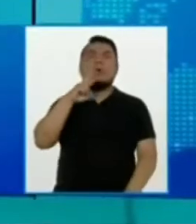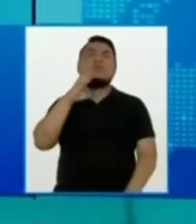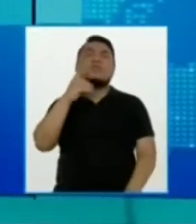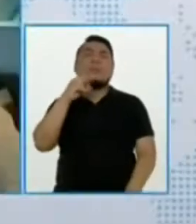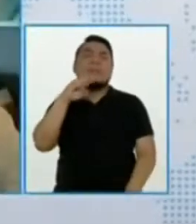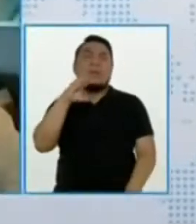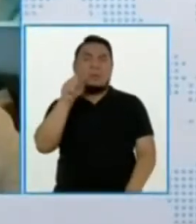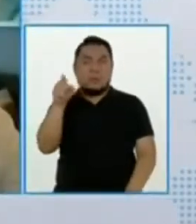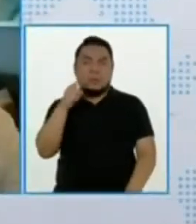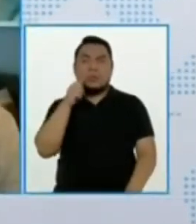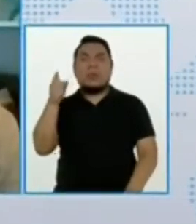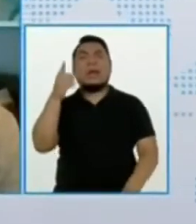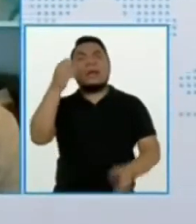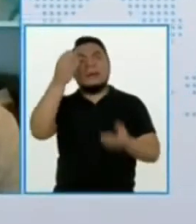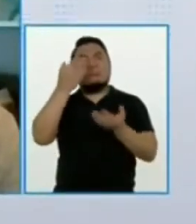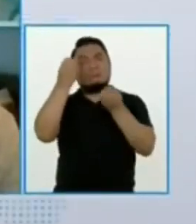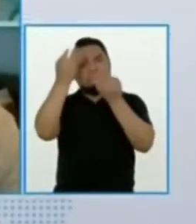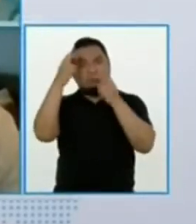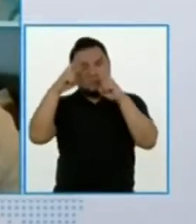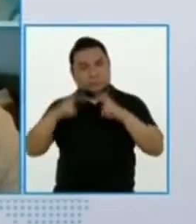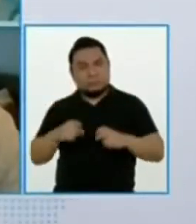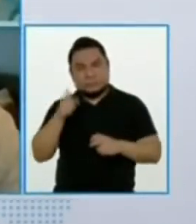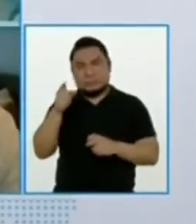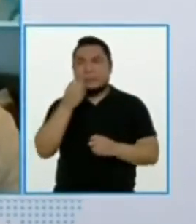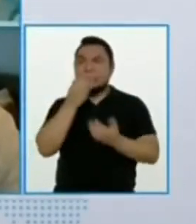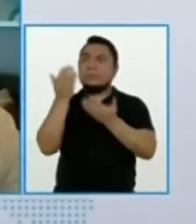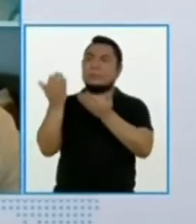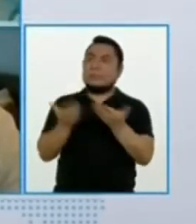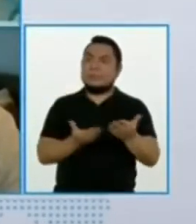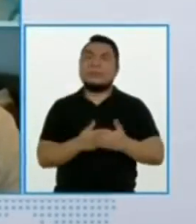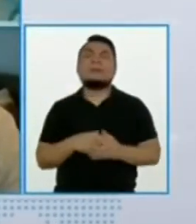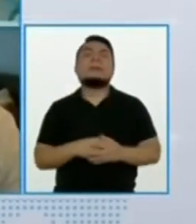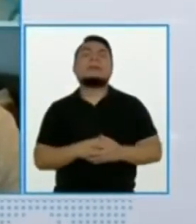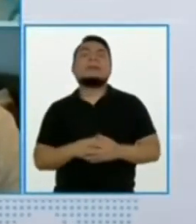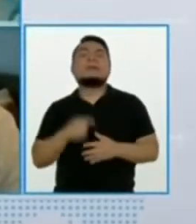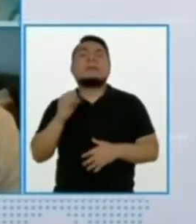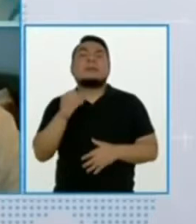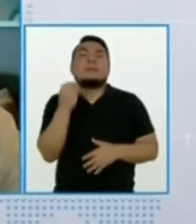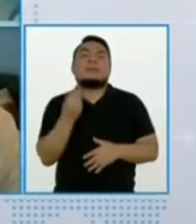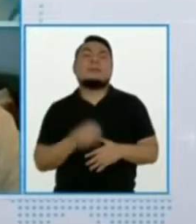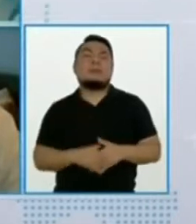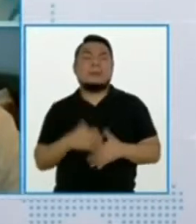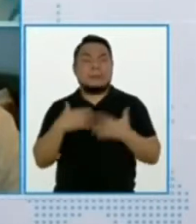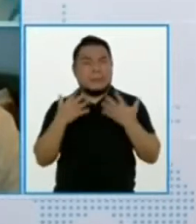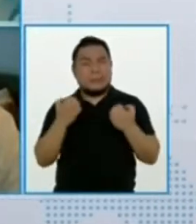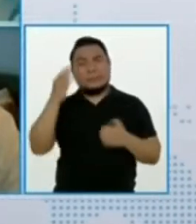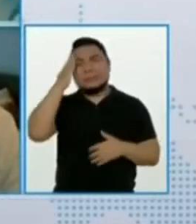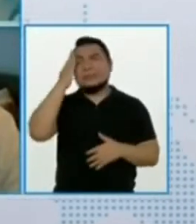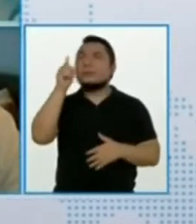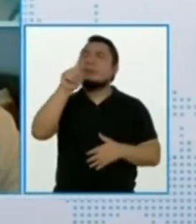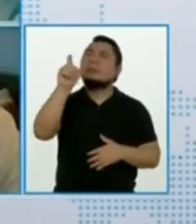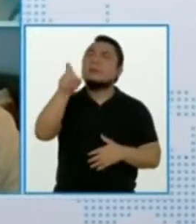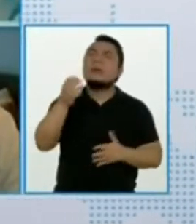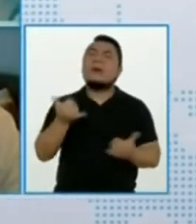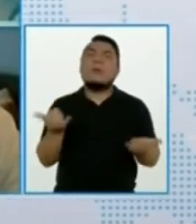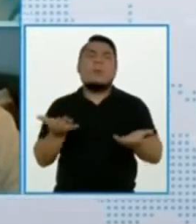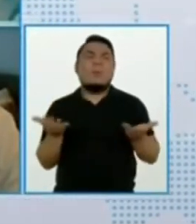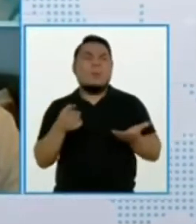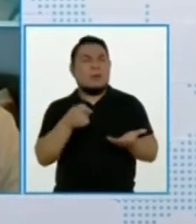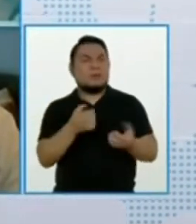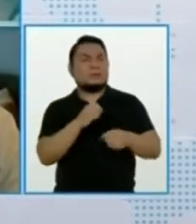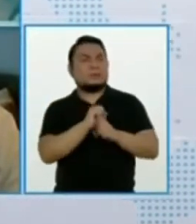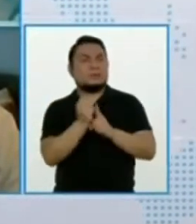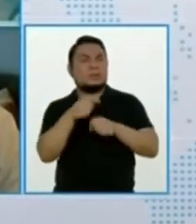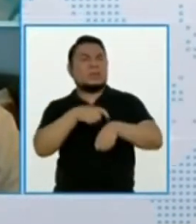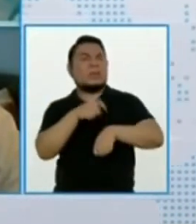Él es analista de datos. Rodrigo, bienvenido a TV Perú Noticias nuevamente, segunda edición, porque queremos saber cuál es la actual